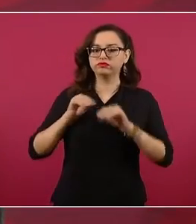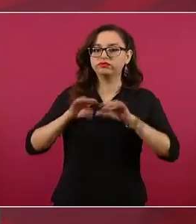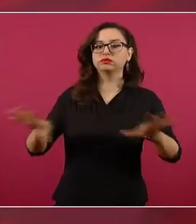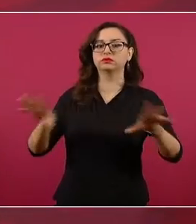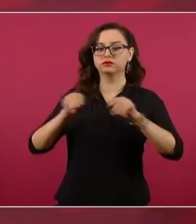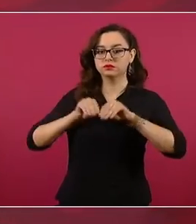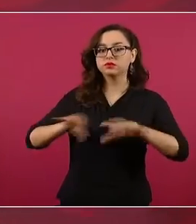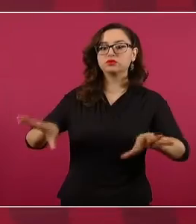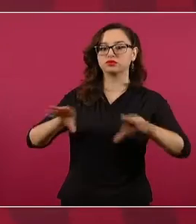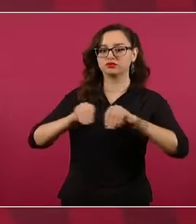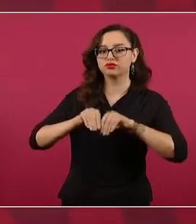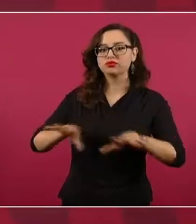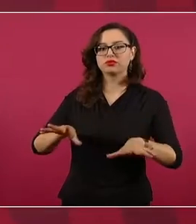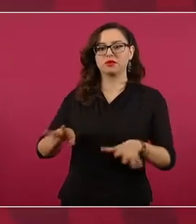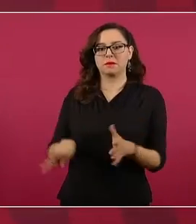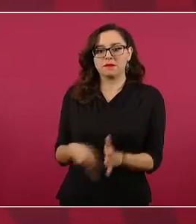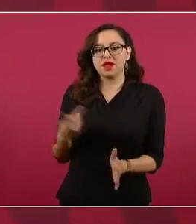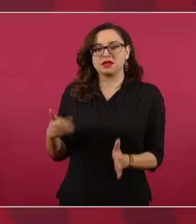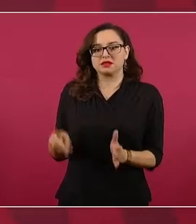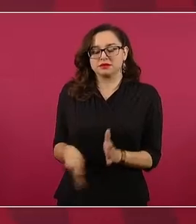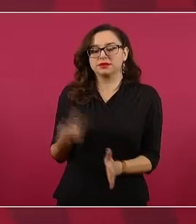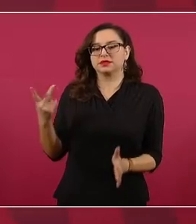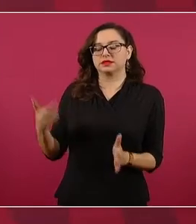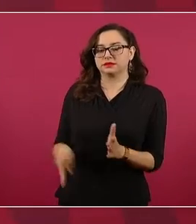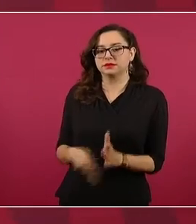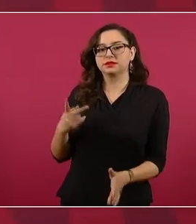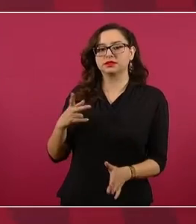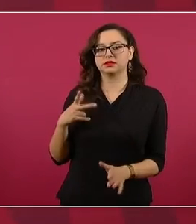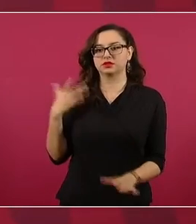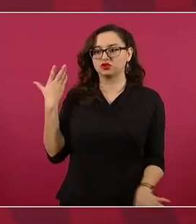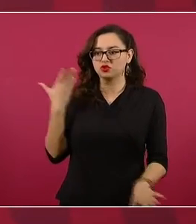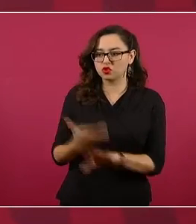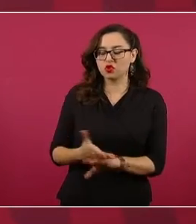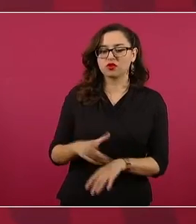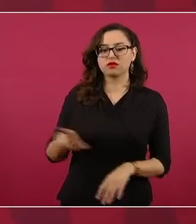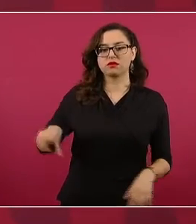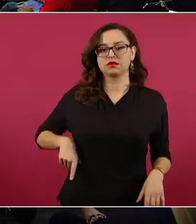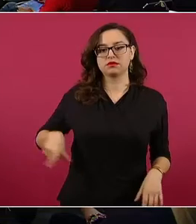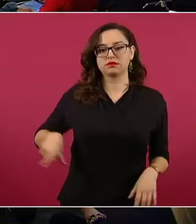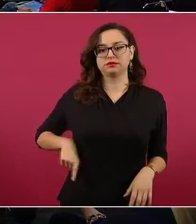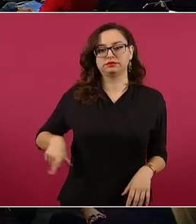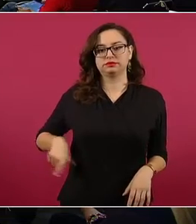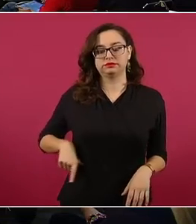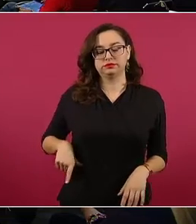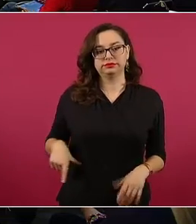Aguantamos porque la gente está muy consciente.